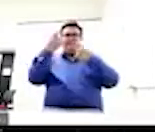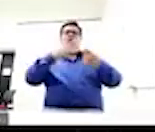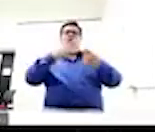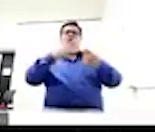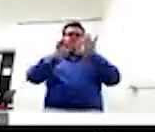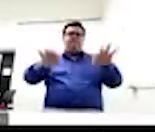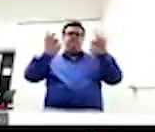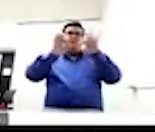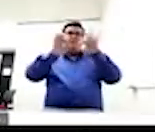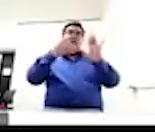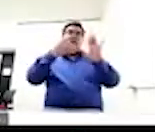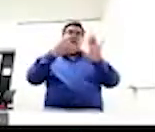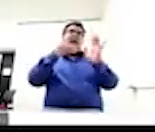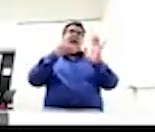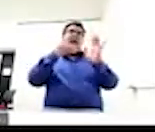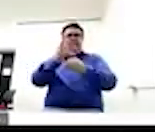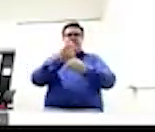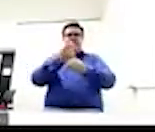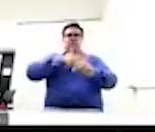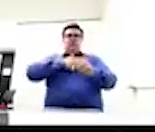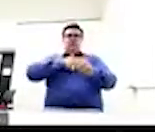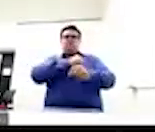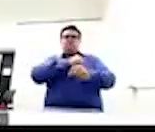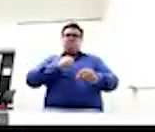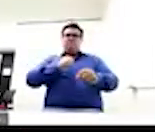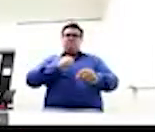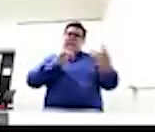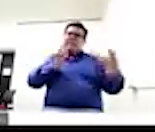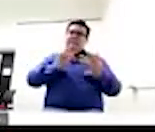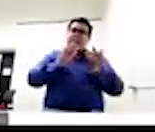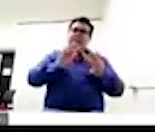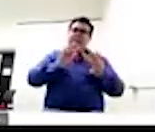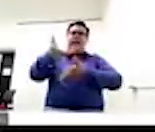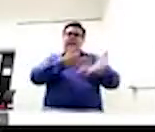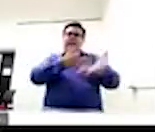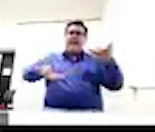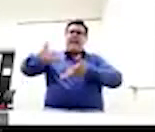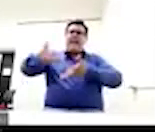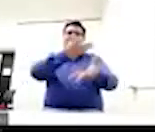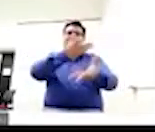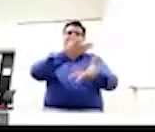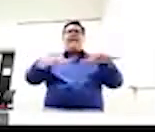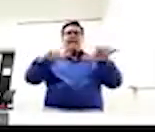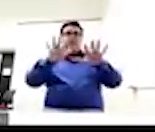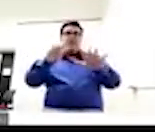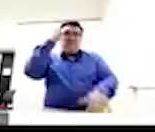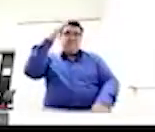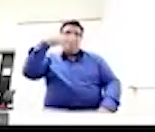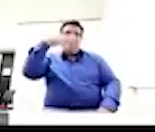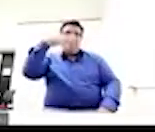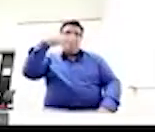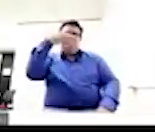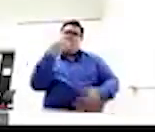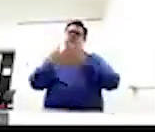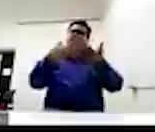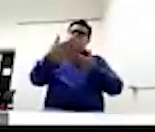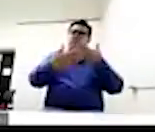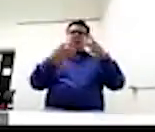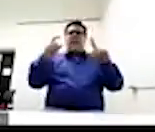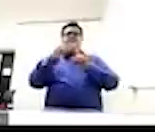alma y desde allí con los otros. Cuando se acaban las palabras, cuando se corta el